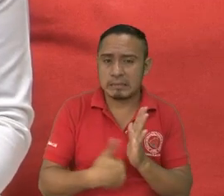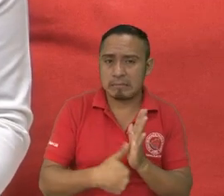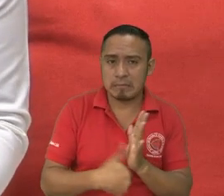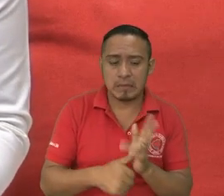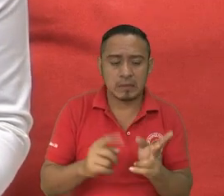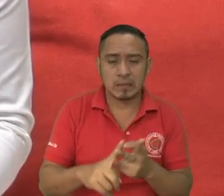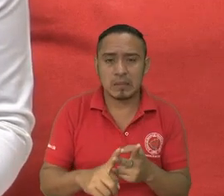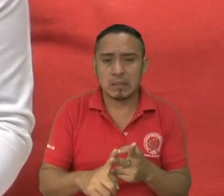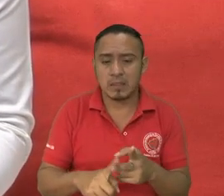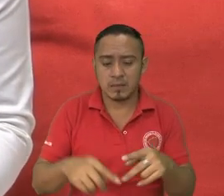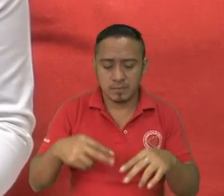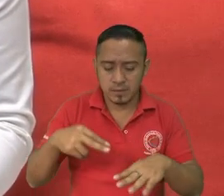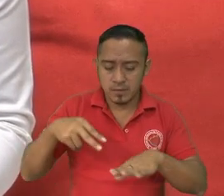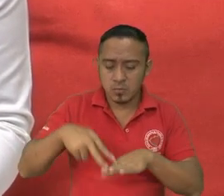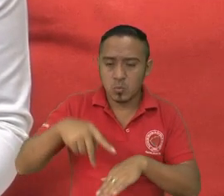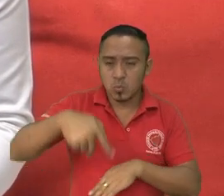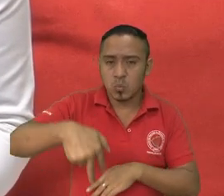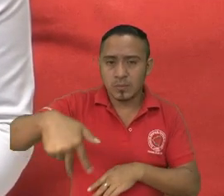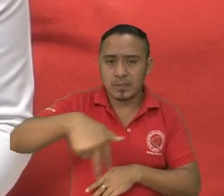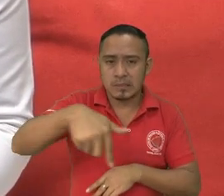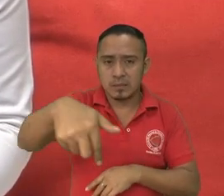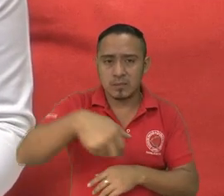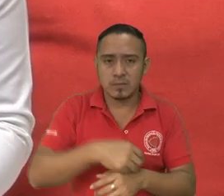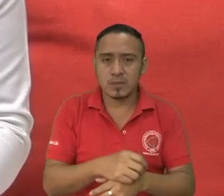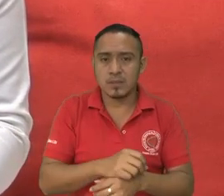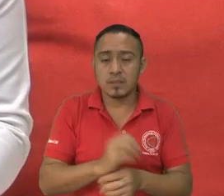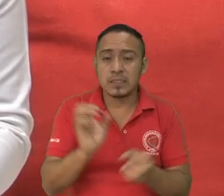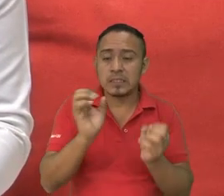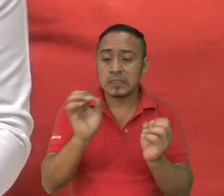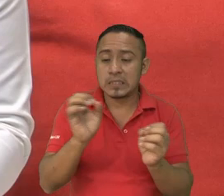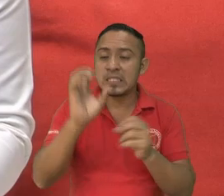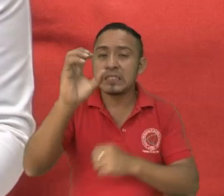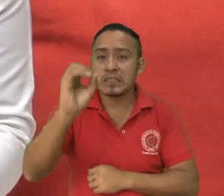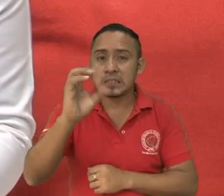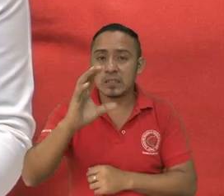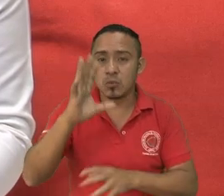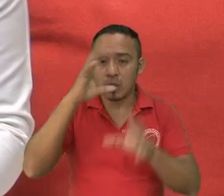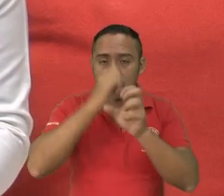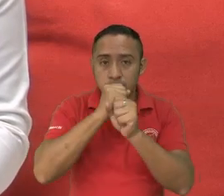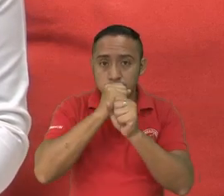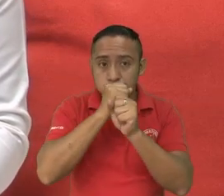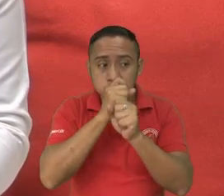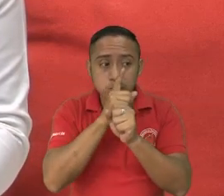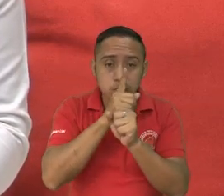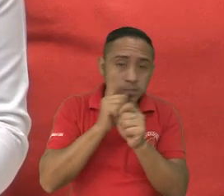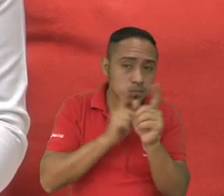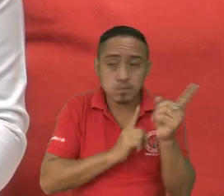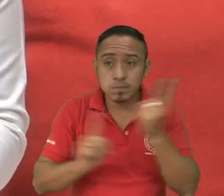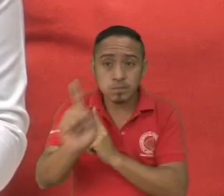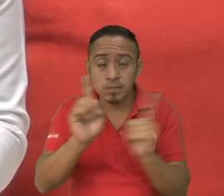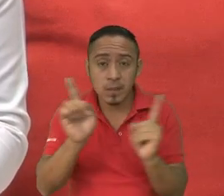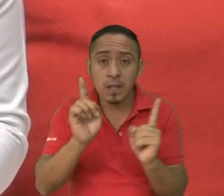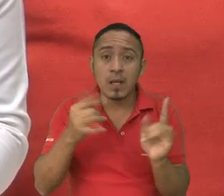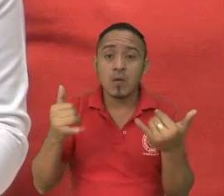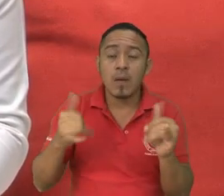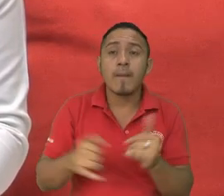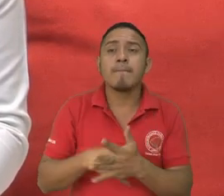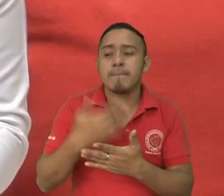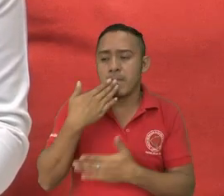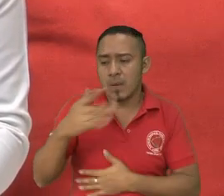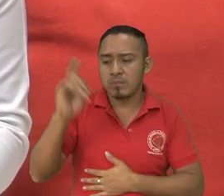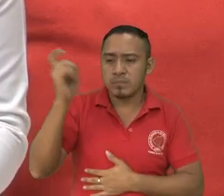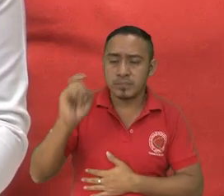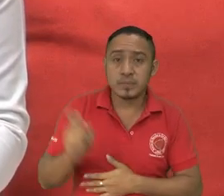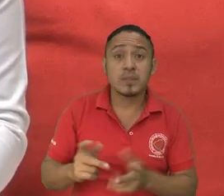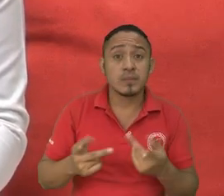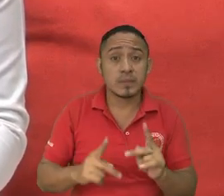la ruñuela, el ser escondido. Ahora todo es el celular. ¿Qué es lo que tenemos que hacer? Sí, el internet es bueno,